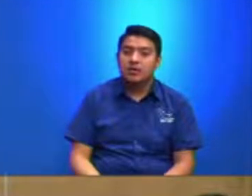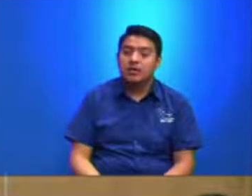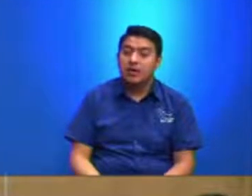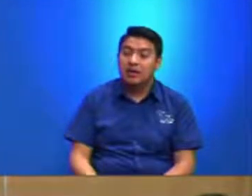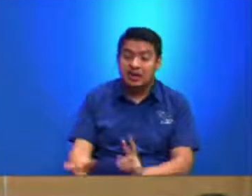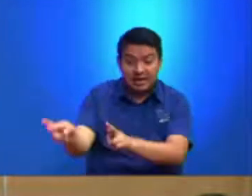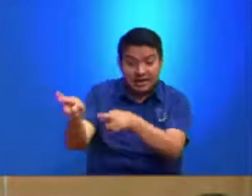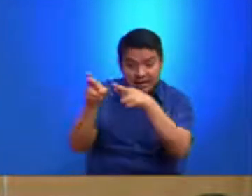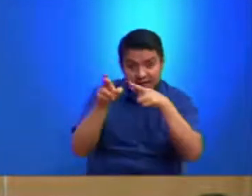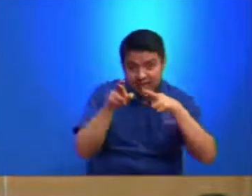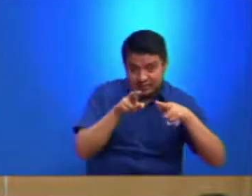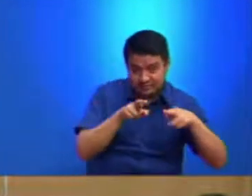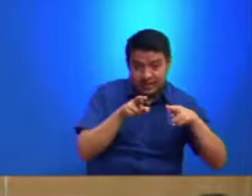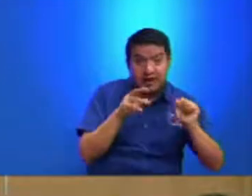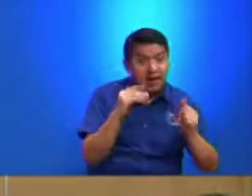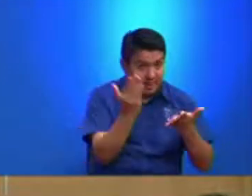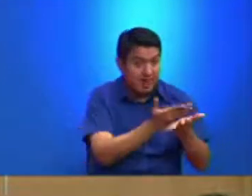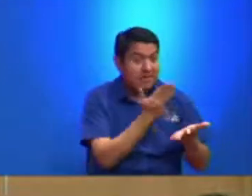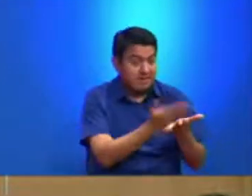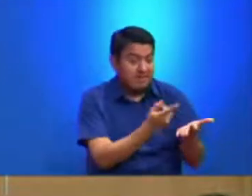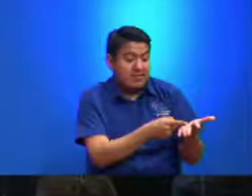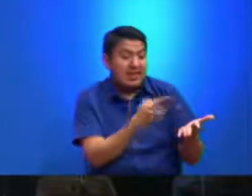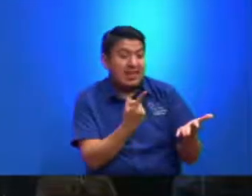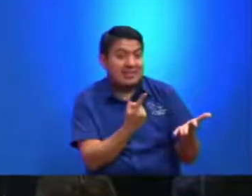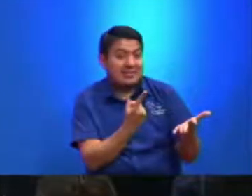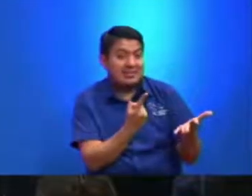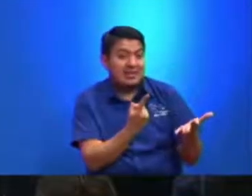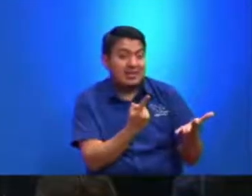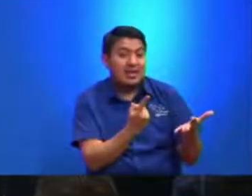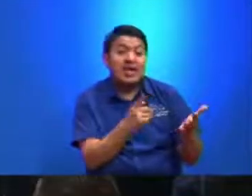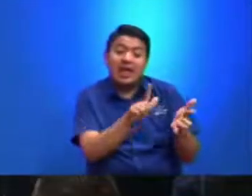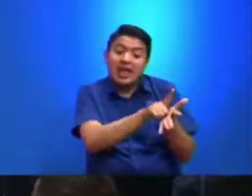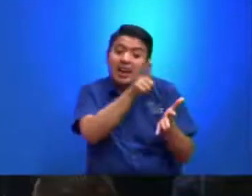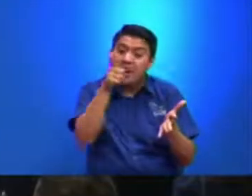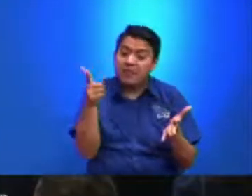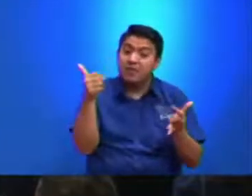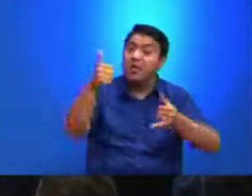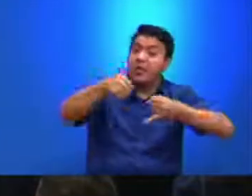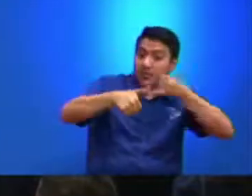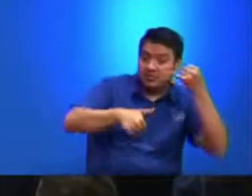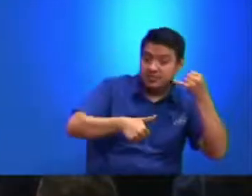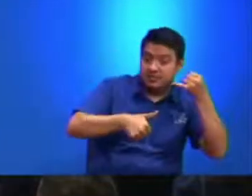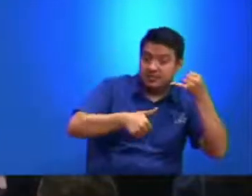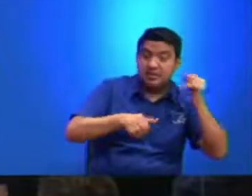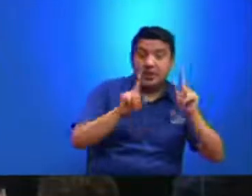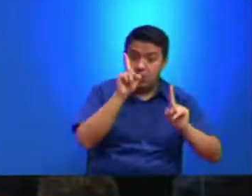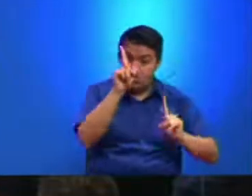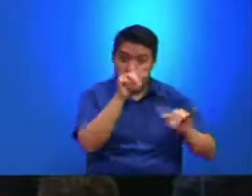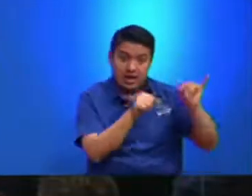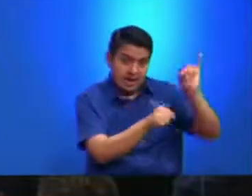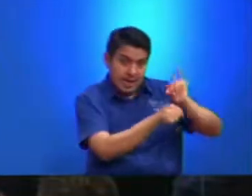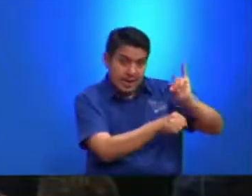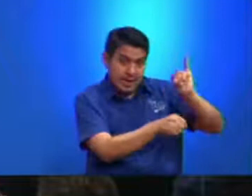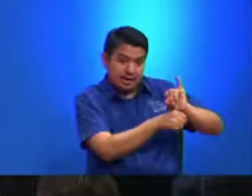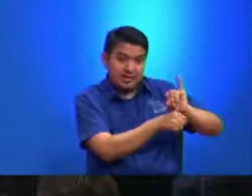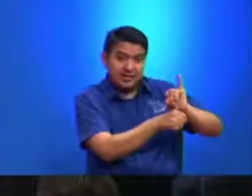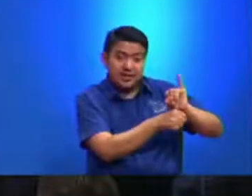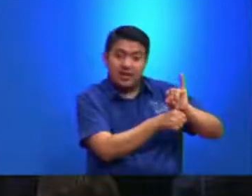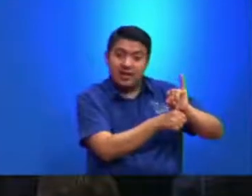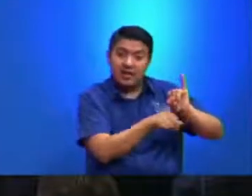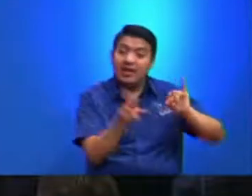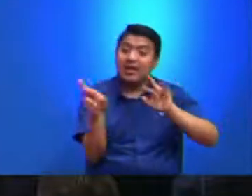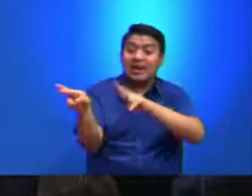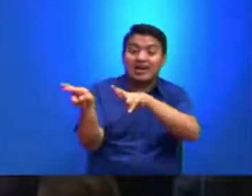colirio, para que no tengas ese ojo así, ¿verdad? Eso significa, tener una visión